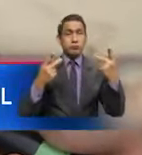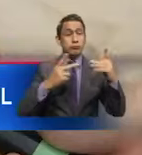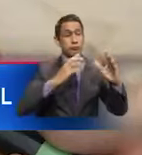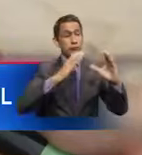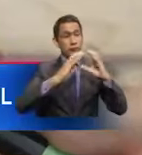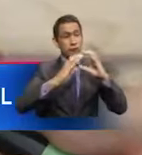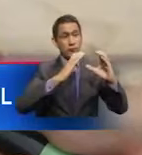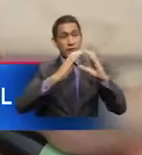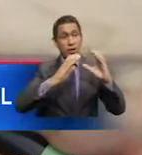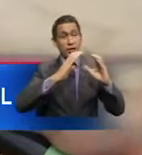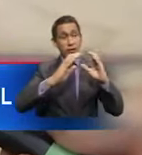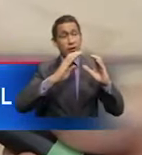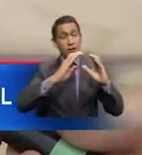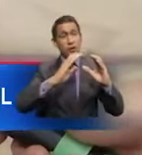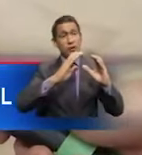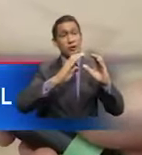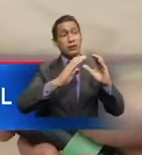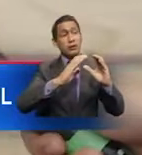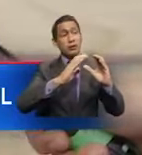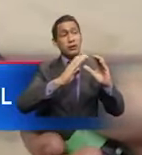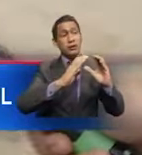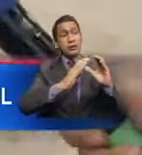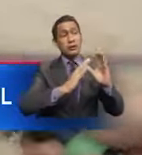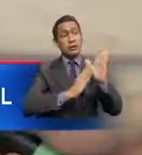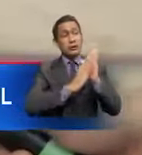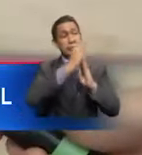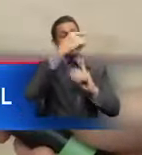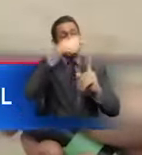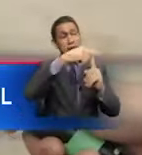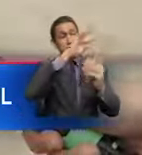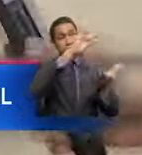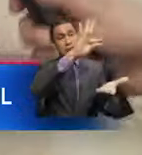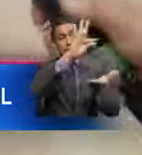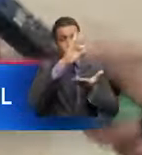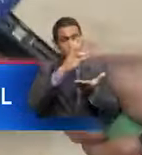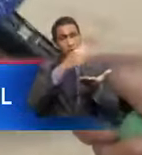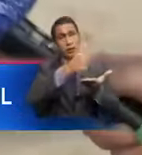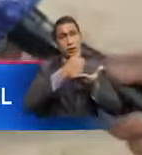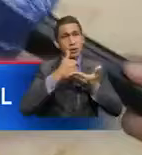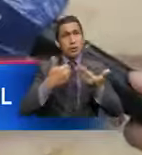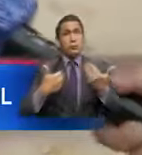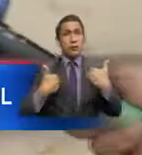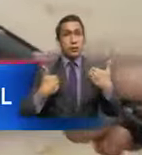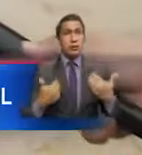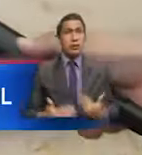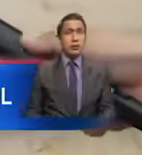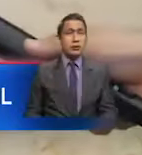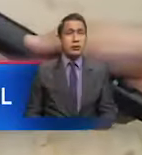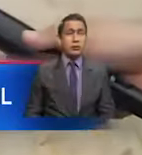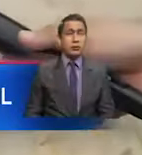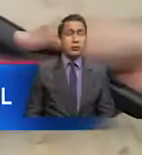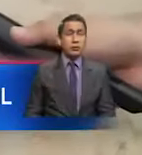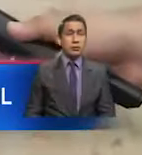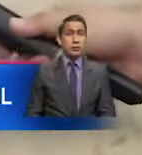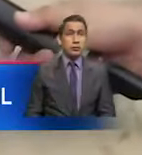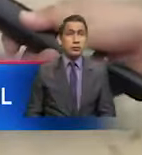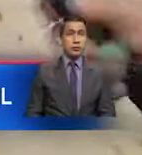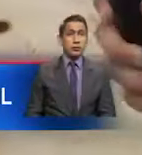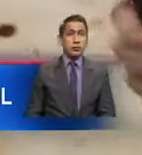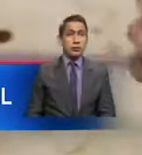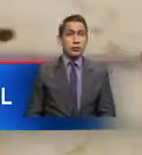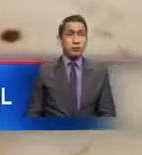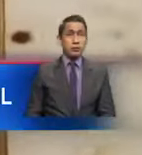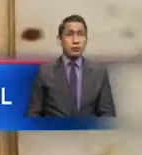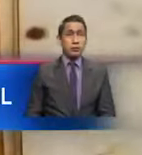iglesia Guarellana y él me pudo ayudar con estos muchachos para que me ayudaran. La pared del fondo se fue, se la llevó